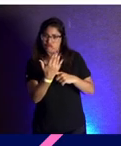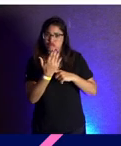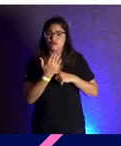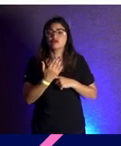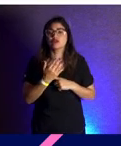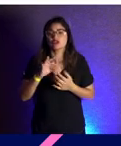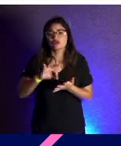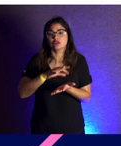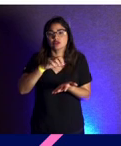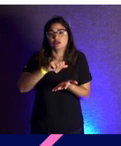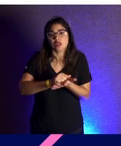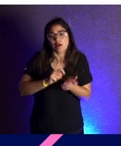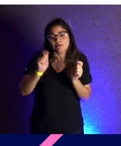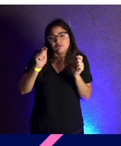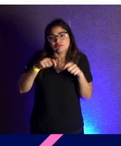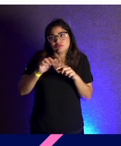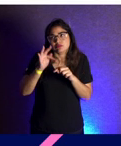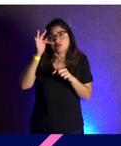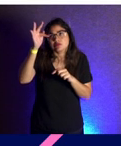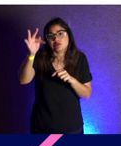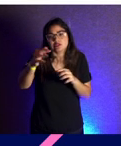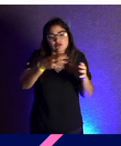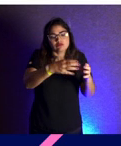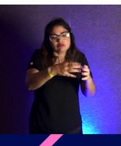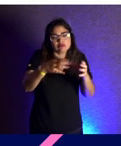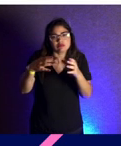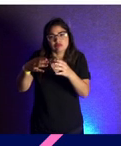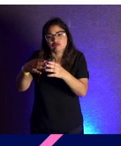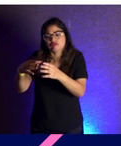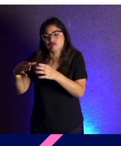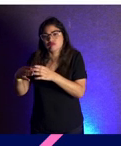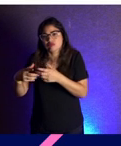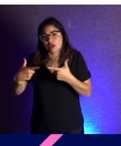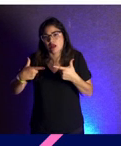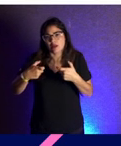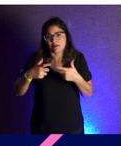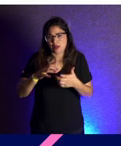para cada grupo. Y tercero, en verde,